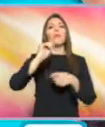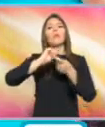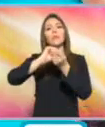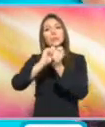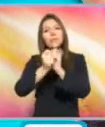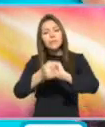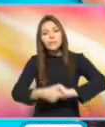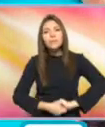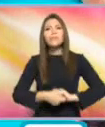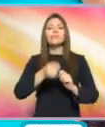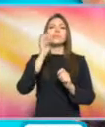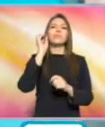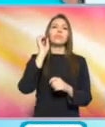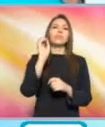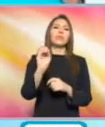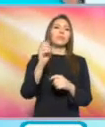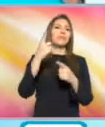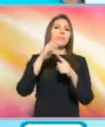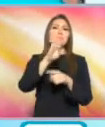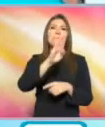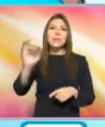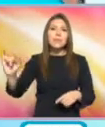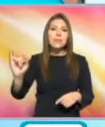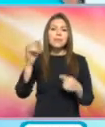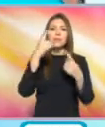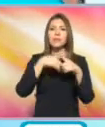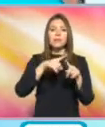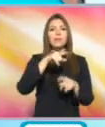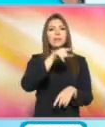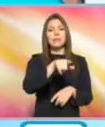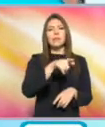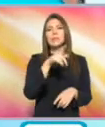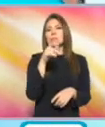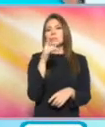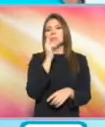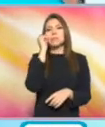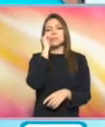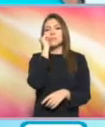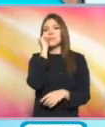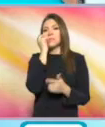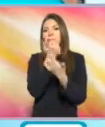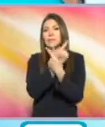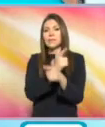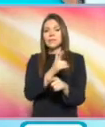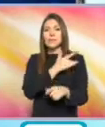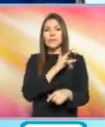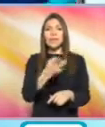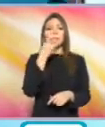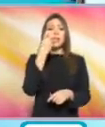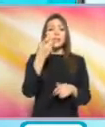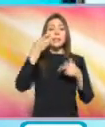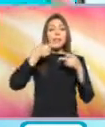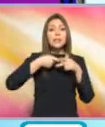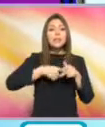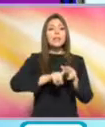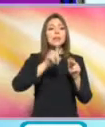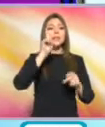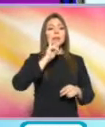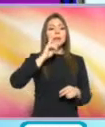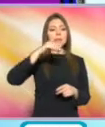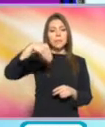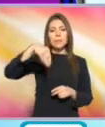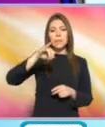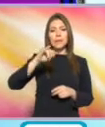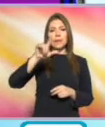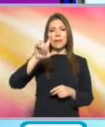Entonces, la pansexualidad, fíjate que salta a la luz hace unos pocos meses cuando Miley Cyrus se declara pansexual. Yo